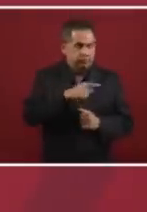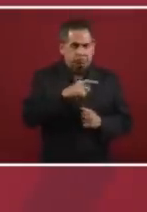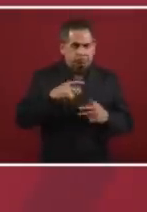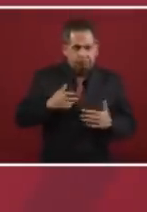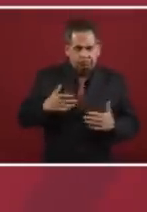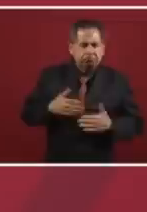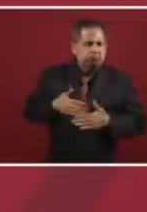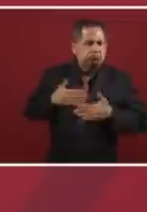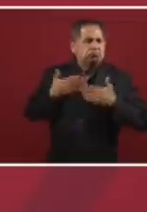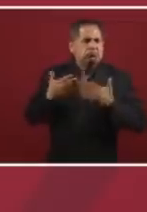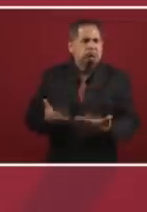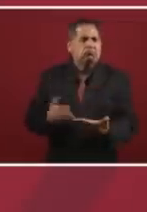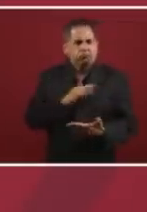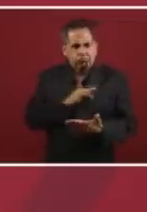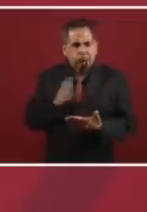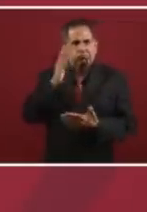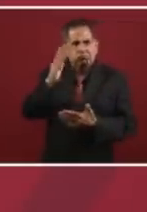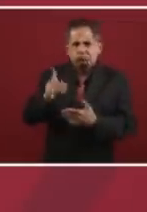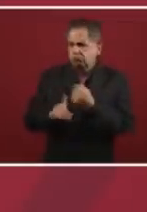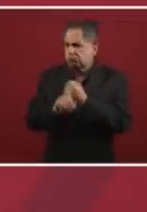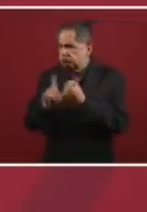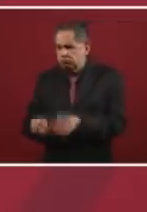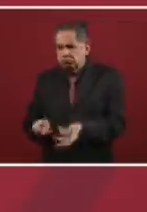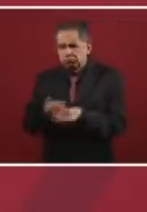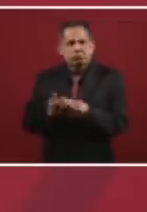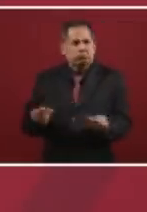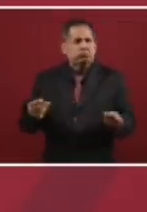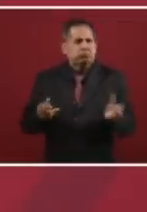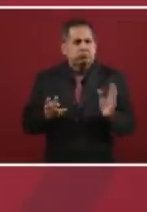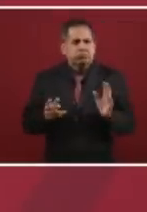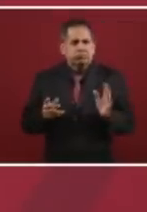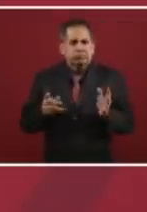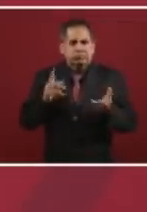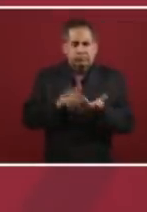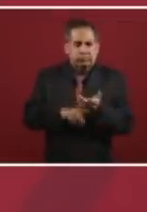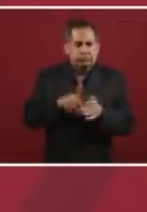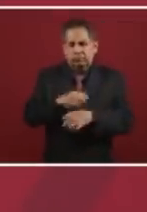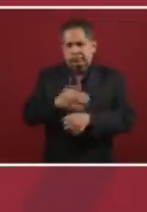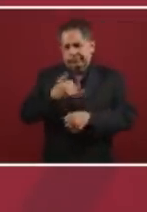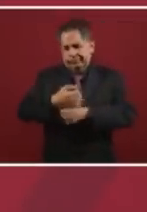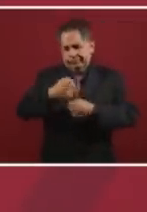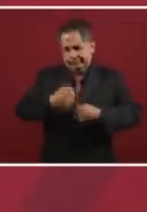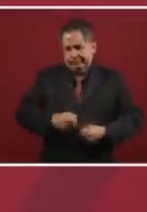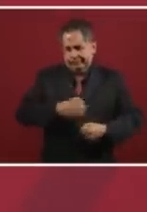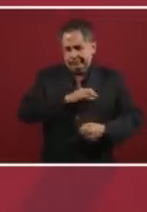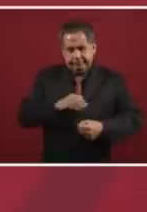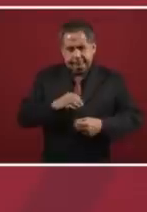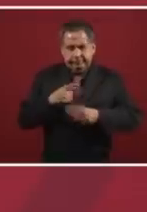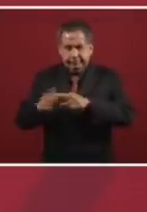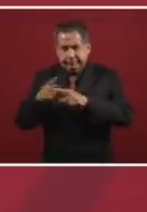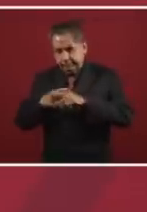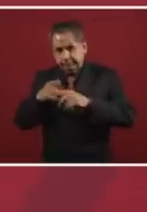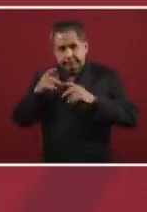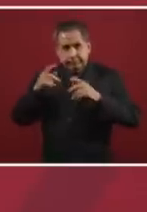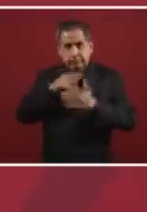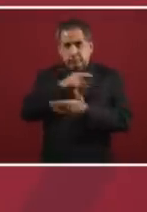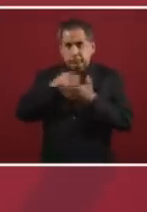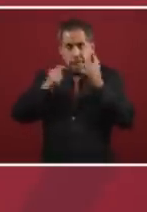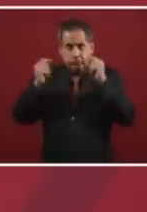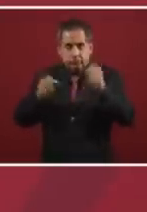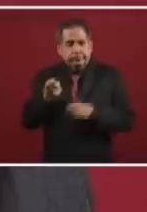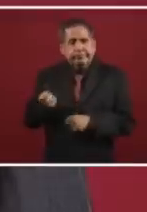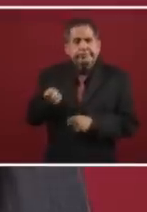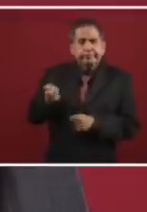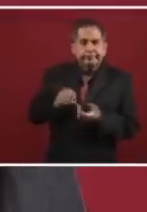de que se van a resolver los problemas en este caso de inseguridad en los destinos turísticos pues son